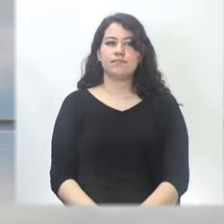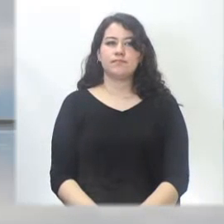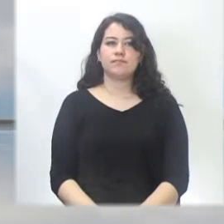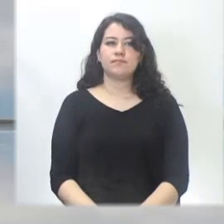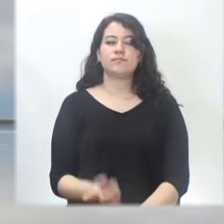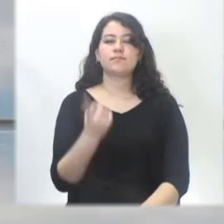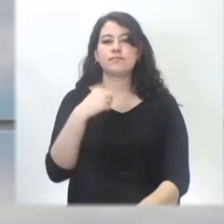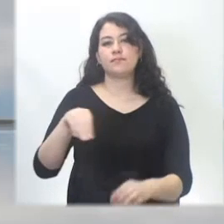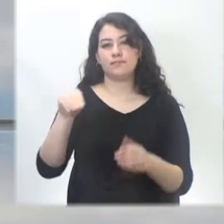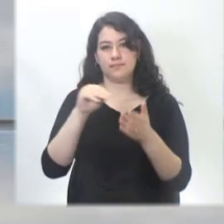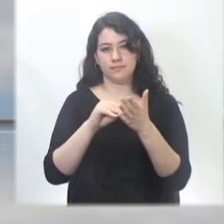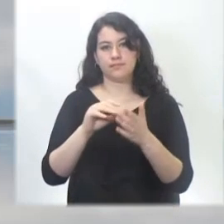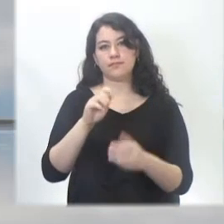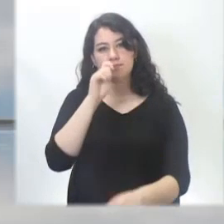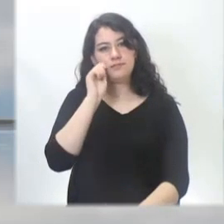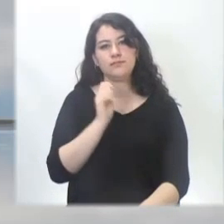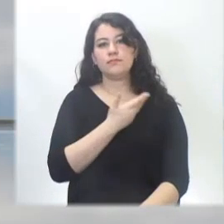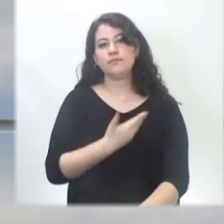Pero además, señor presidente,